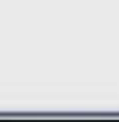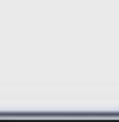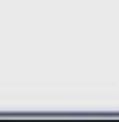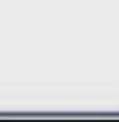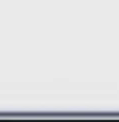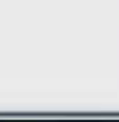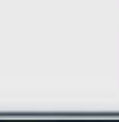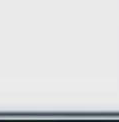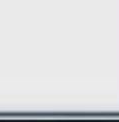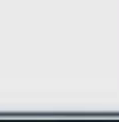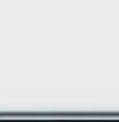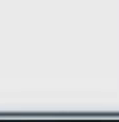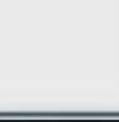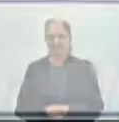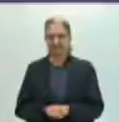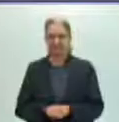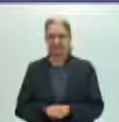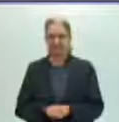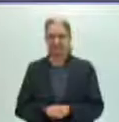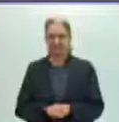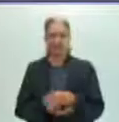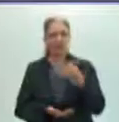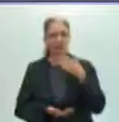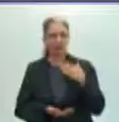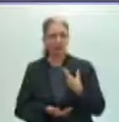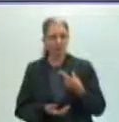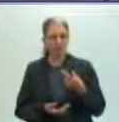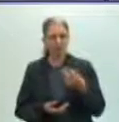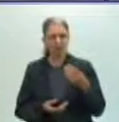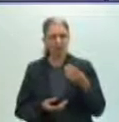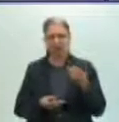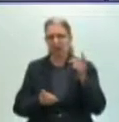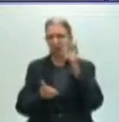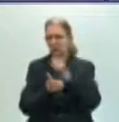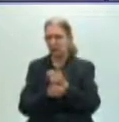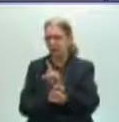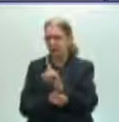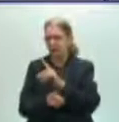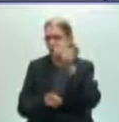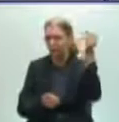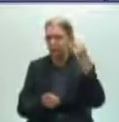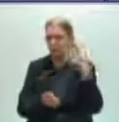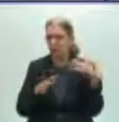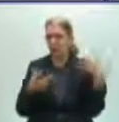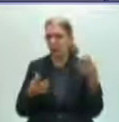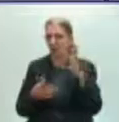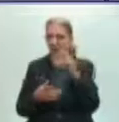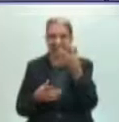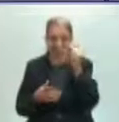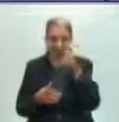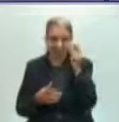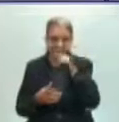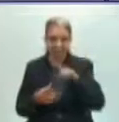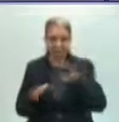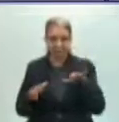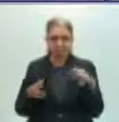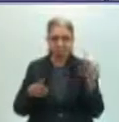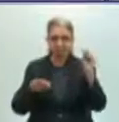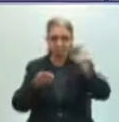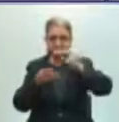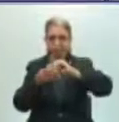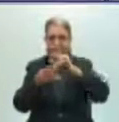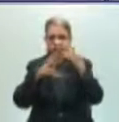¿Cómo encontrar los valores que no conocemos? Vamos a ver qué nos plantea el primer inciso. Completa la lista